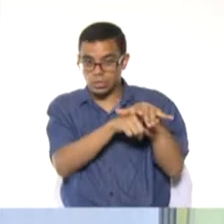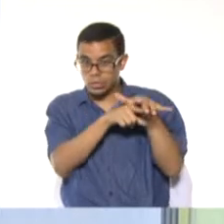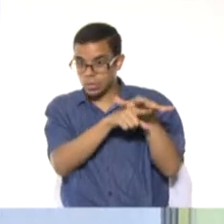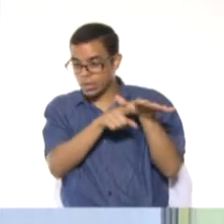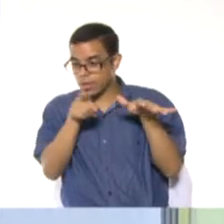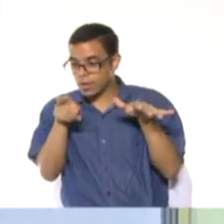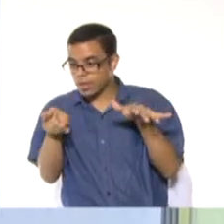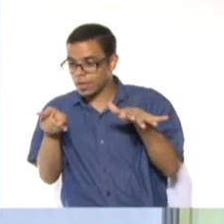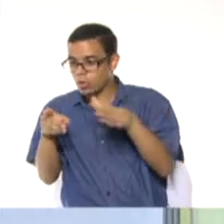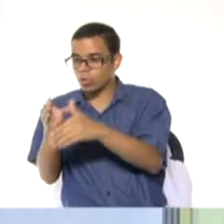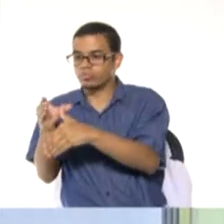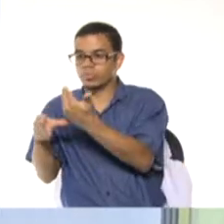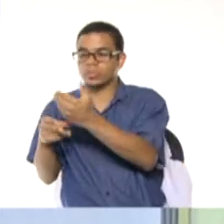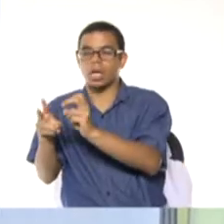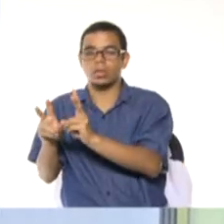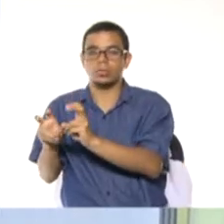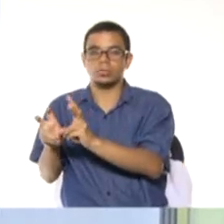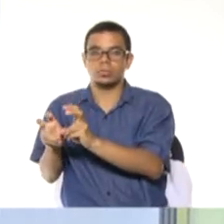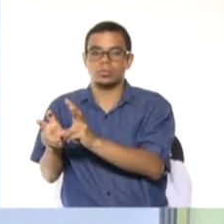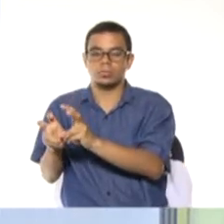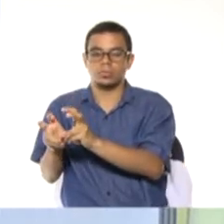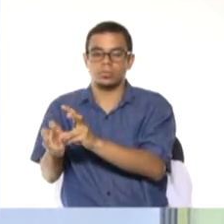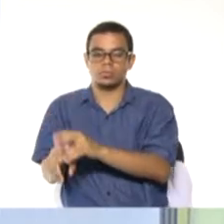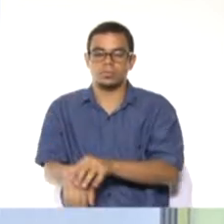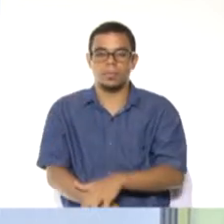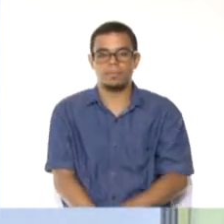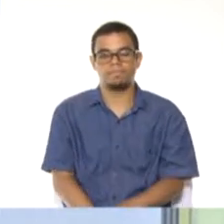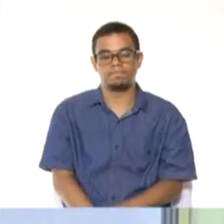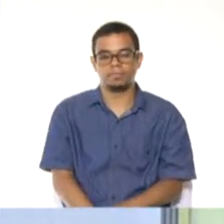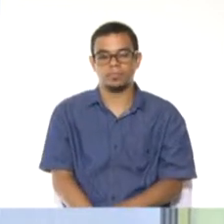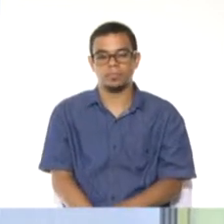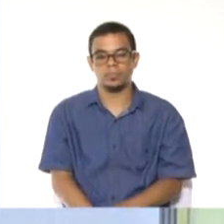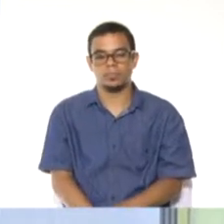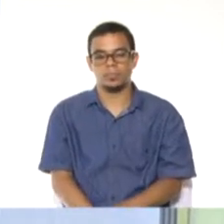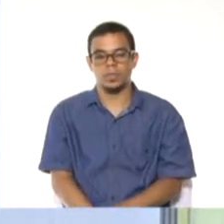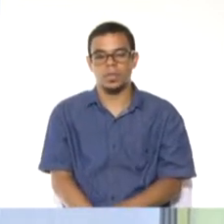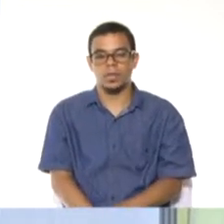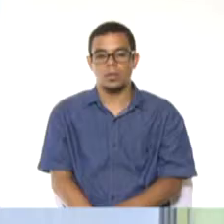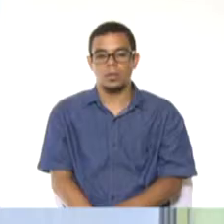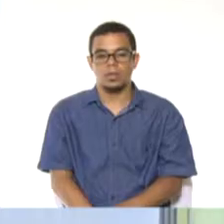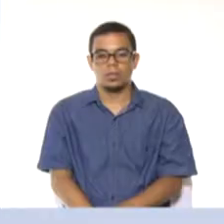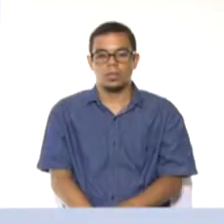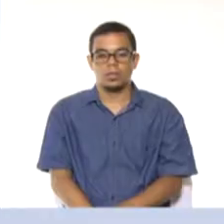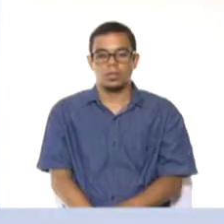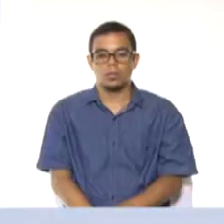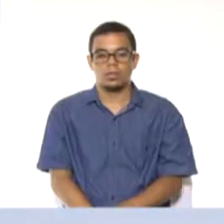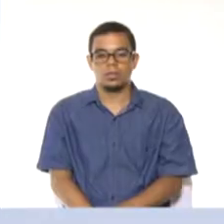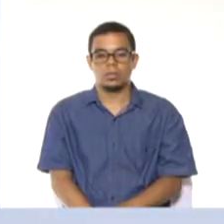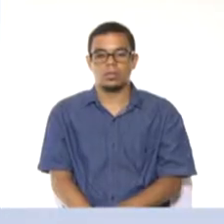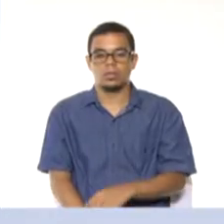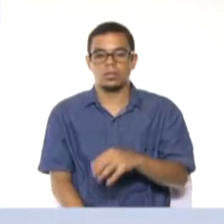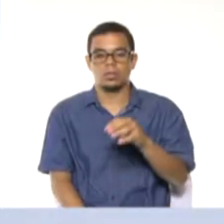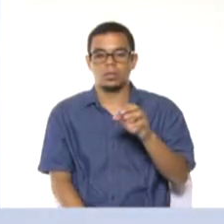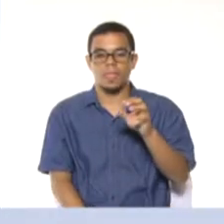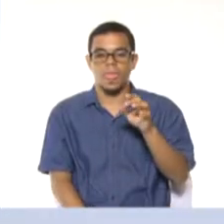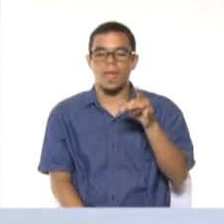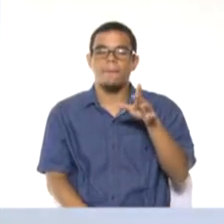coeficientes estequiométricos. ¿Para qué me van a servir esos coeficientes estequiométricos que están